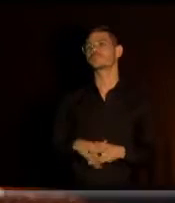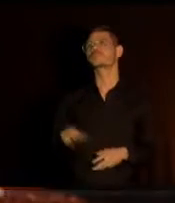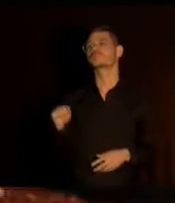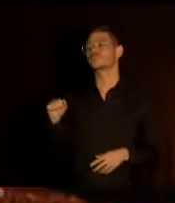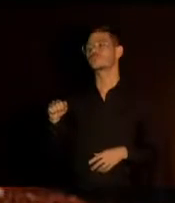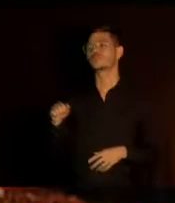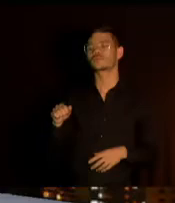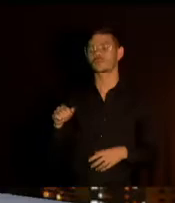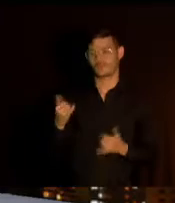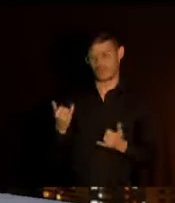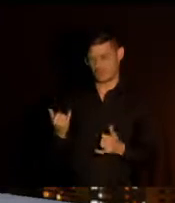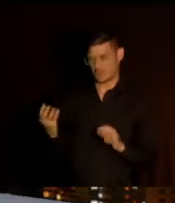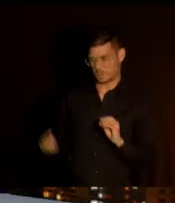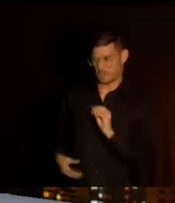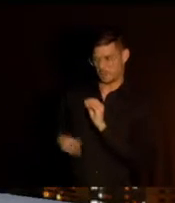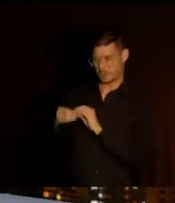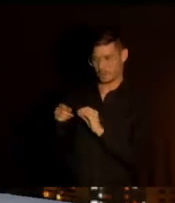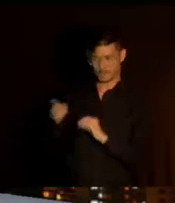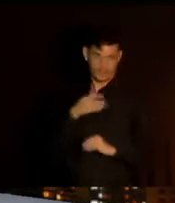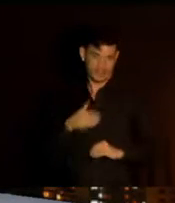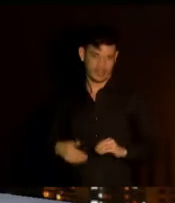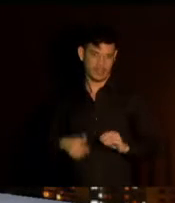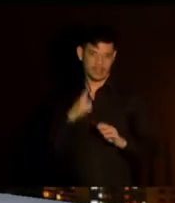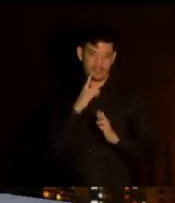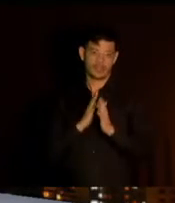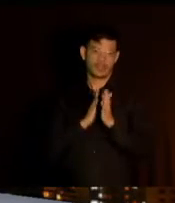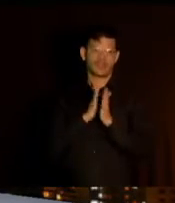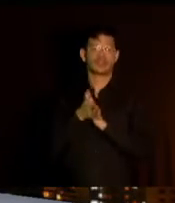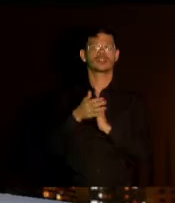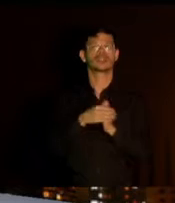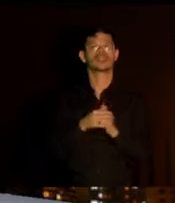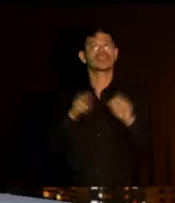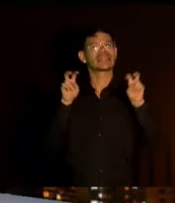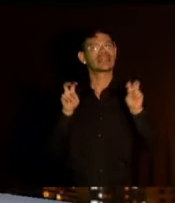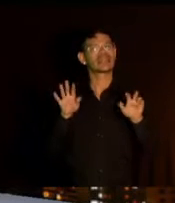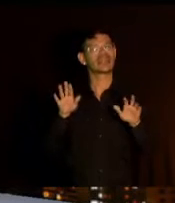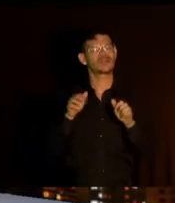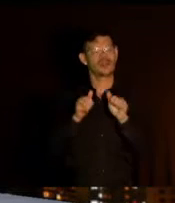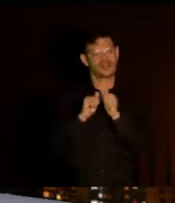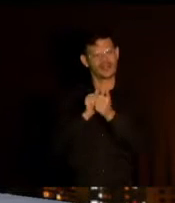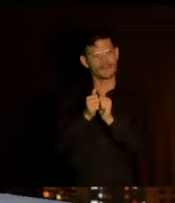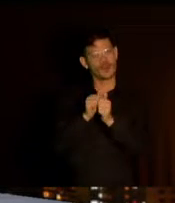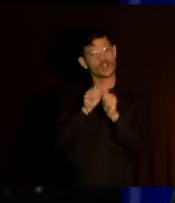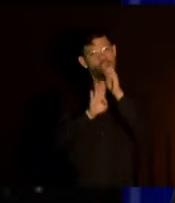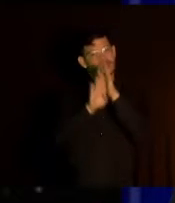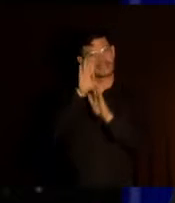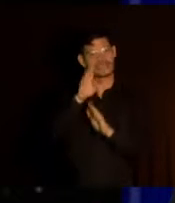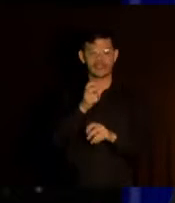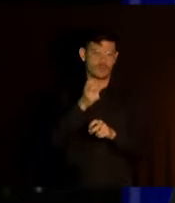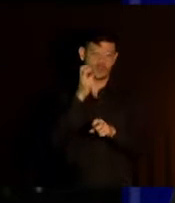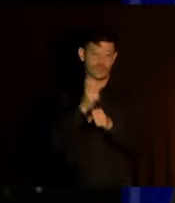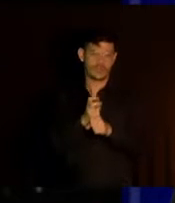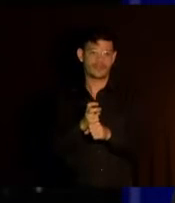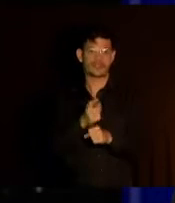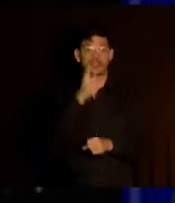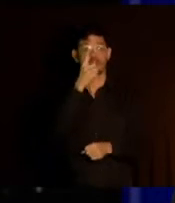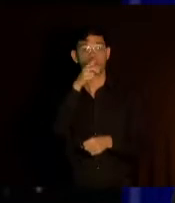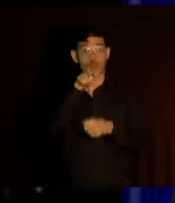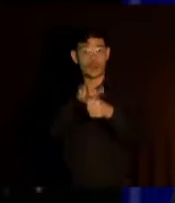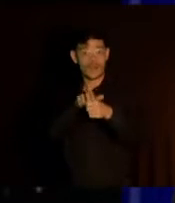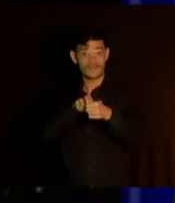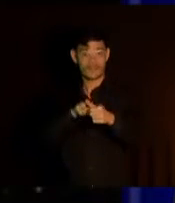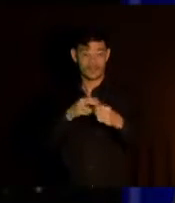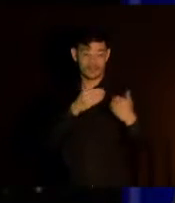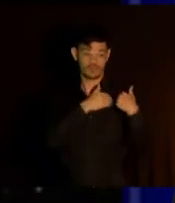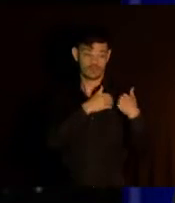poco lo que estaba manifestando el presidente, también los temas de desarrollo deportivo. Es muy difícil para una federación que maneja 10, 12 deportes estar en